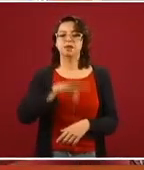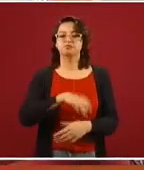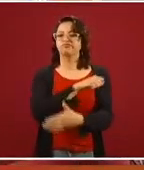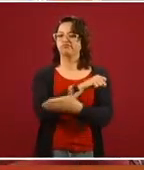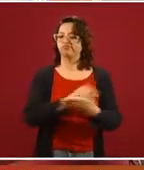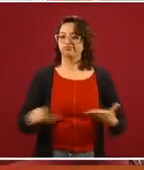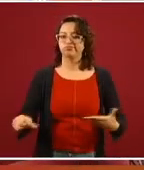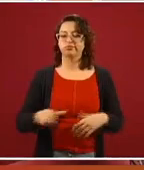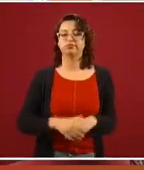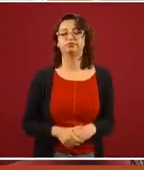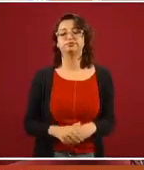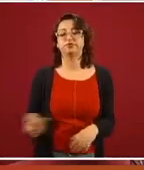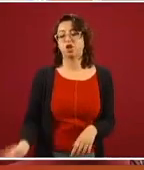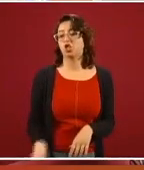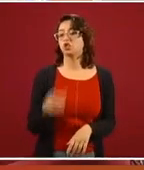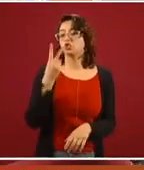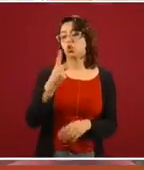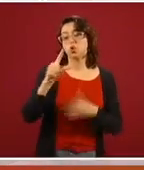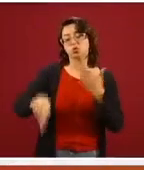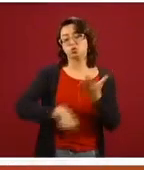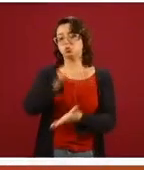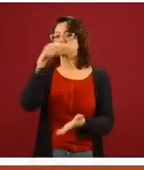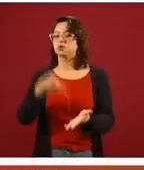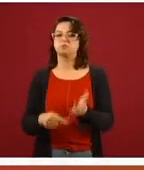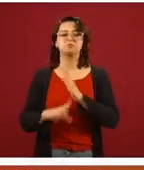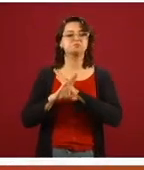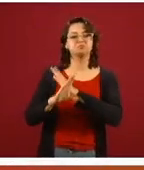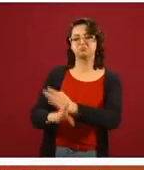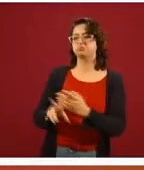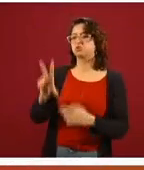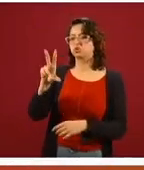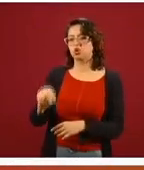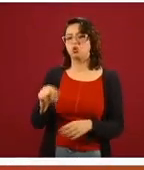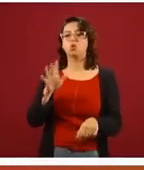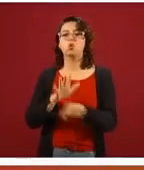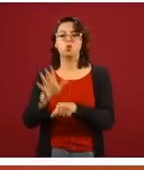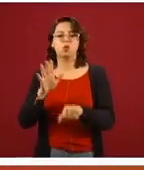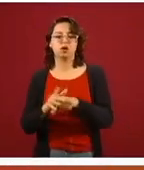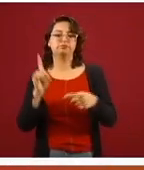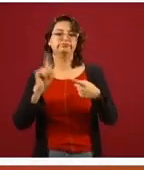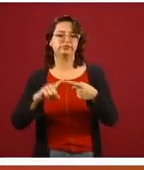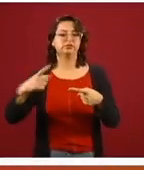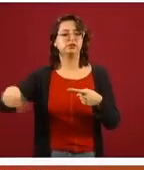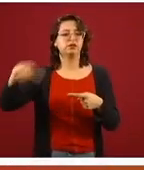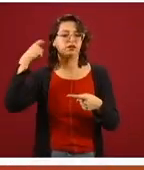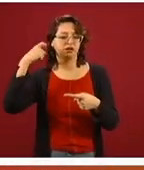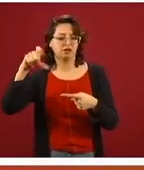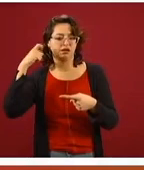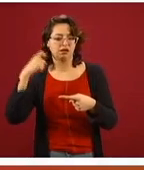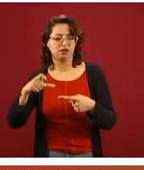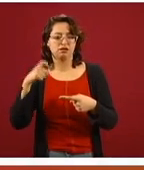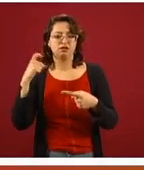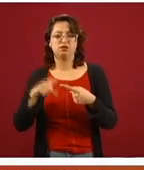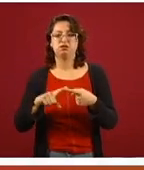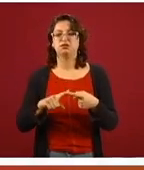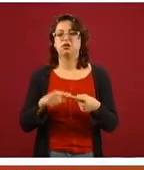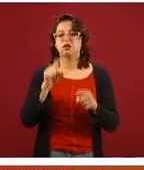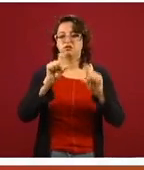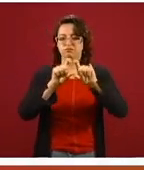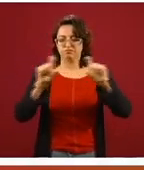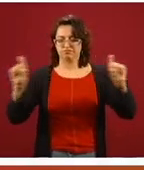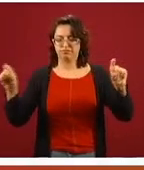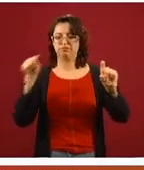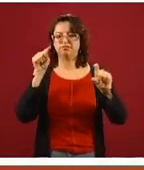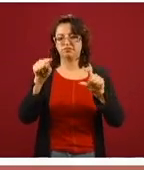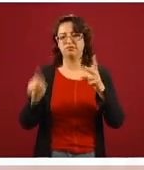dejaron verificar para que las evitemos es Consorcio Integral en Querétaro, Querétaro, ejido número 50,